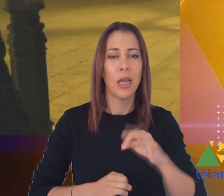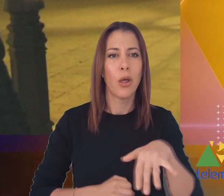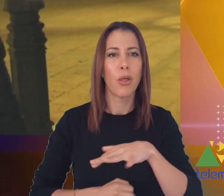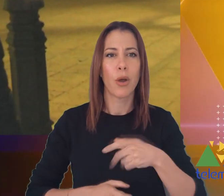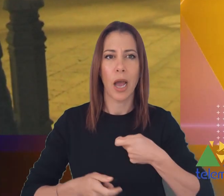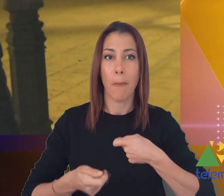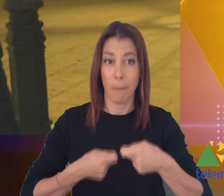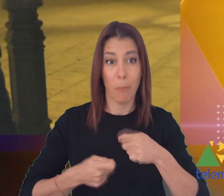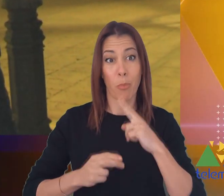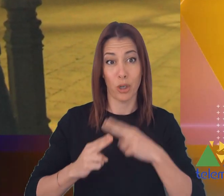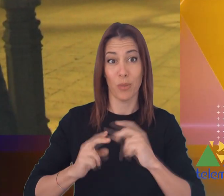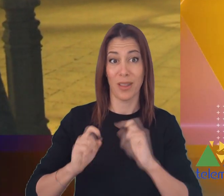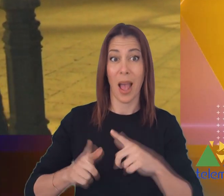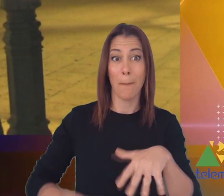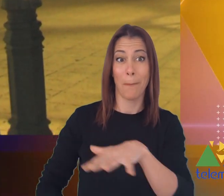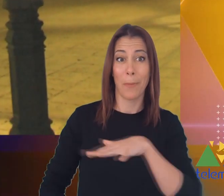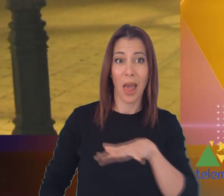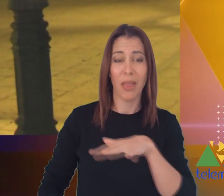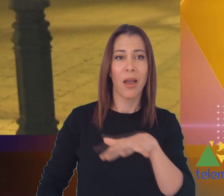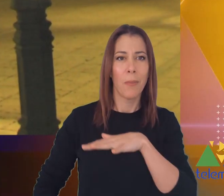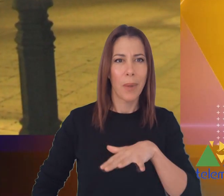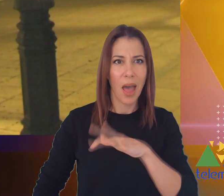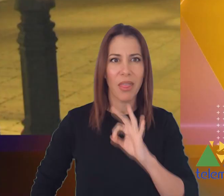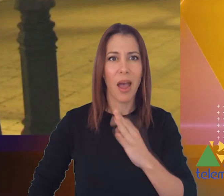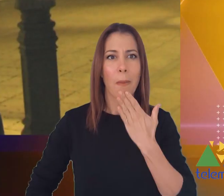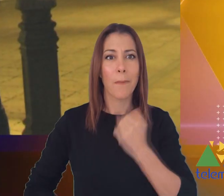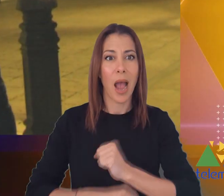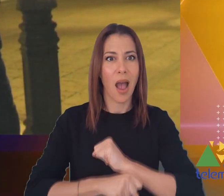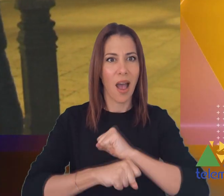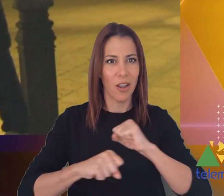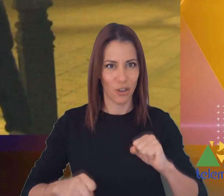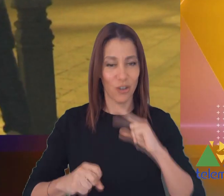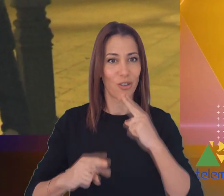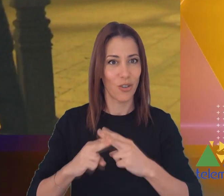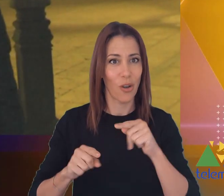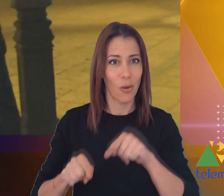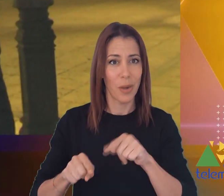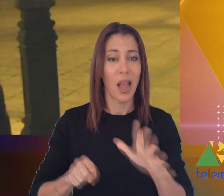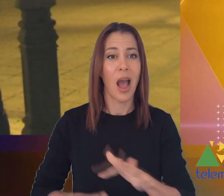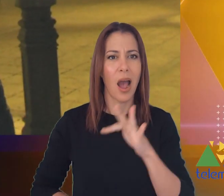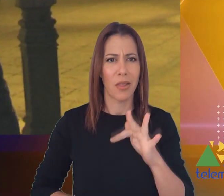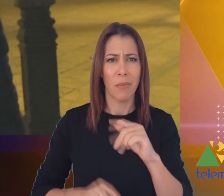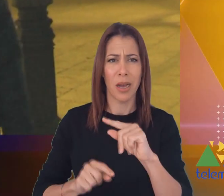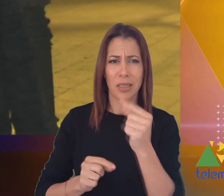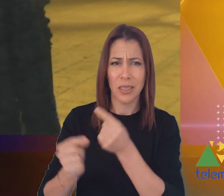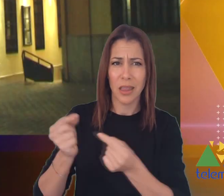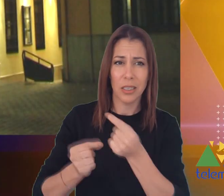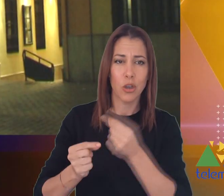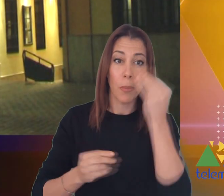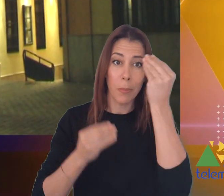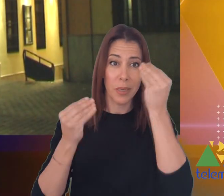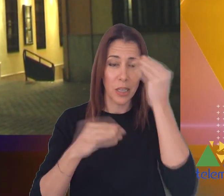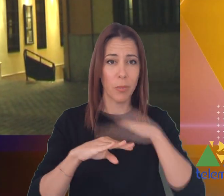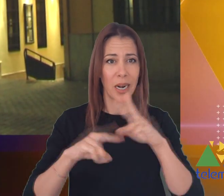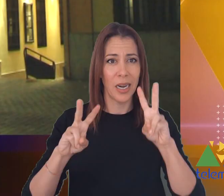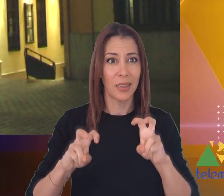nombre de plaza, y se llamó la Plaza Mayor. La plaza además se diseñó pensándola también para el